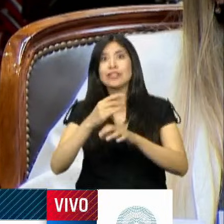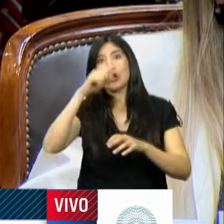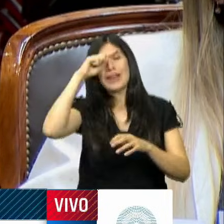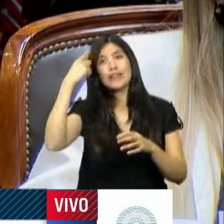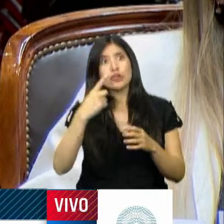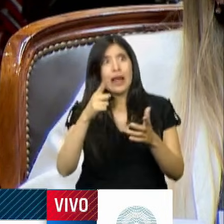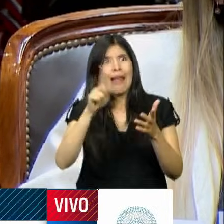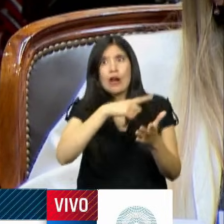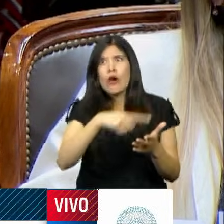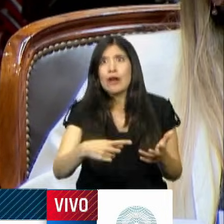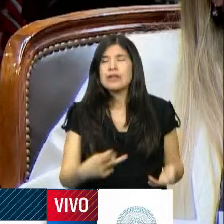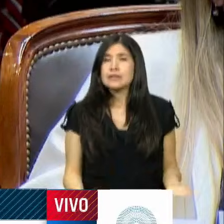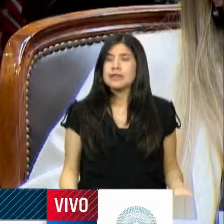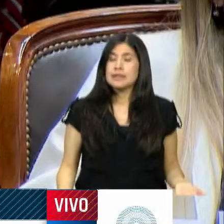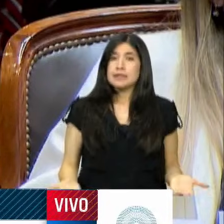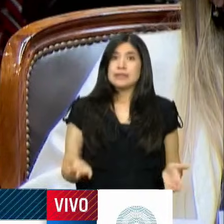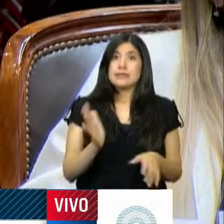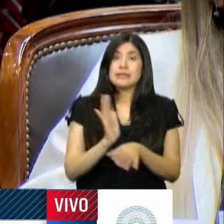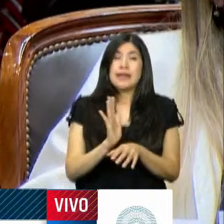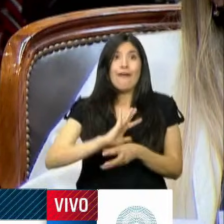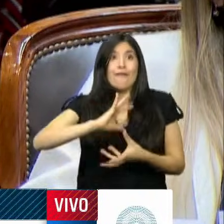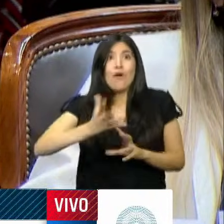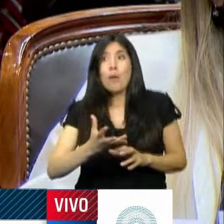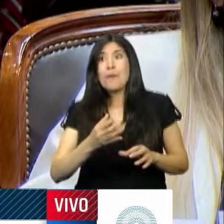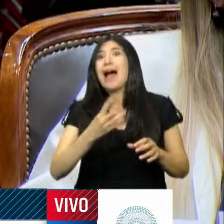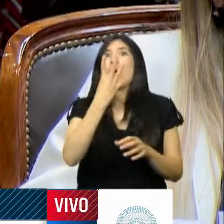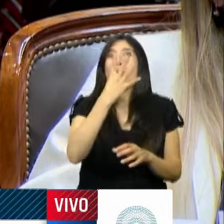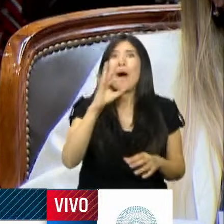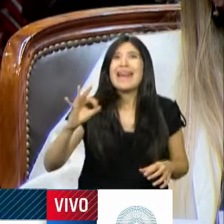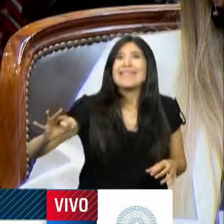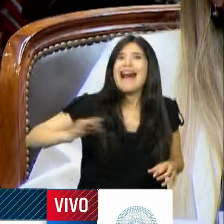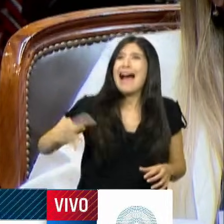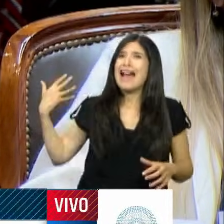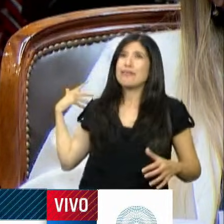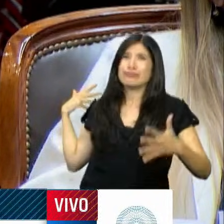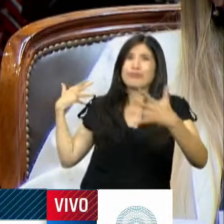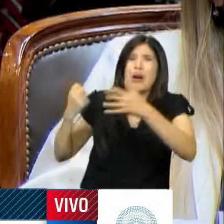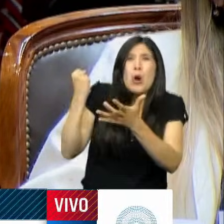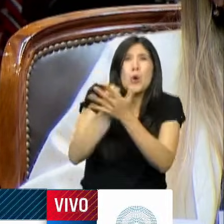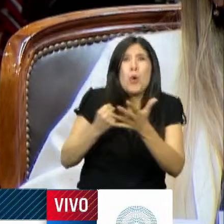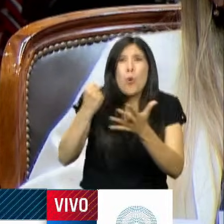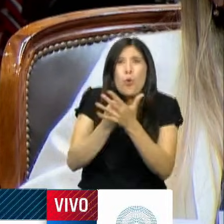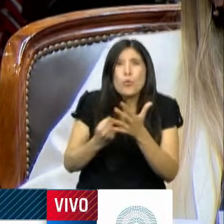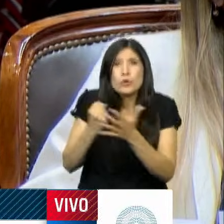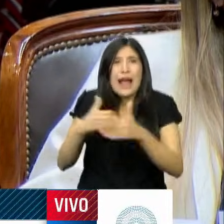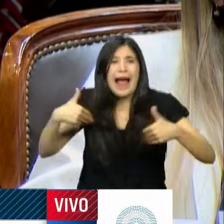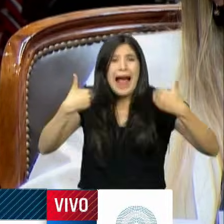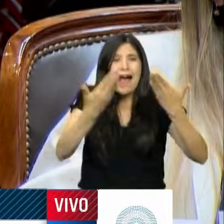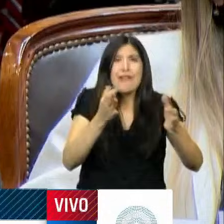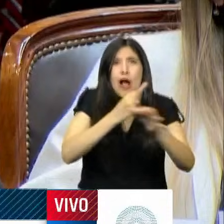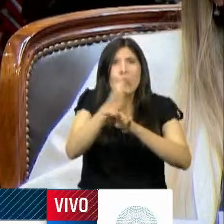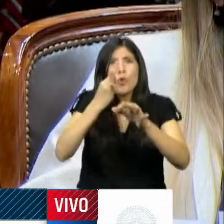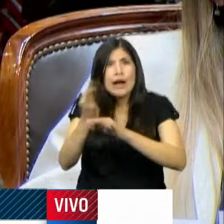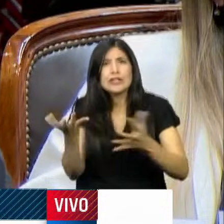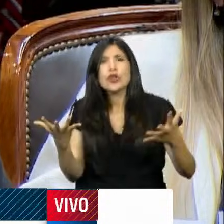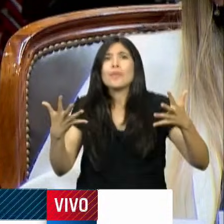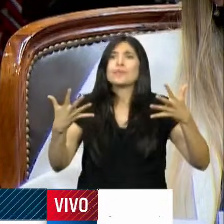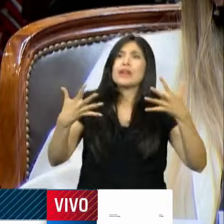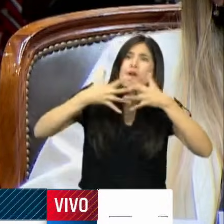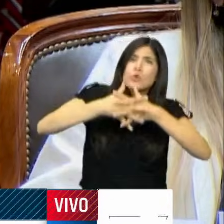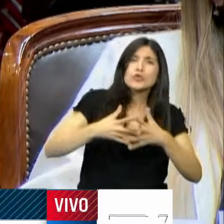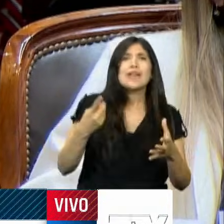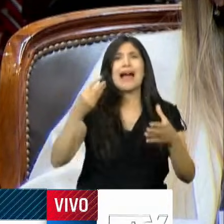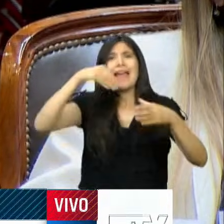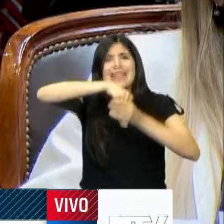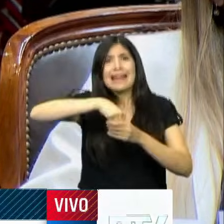Nacional, señor presidente, se llevan puestos 40 años de lucha a favor de una educación inclusiva e integral